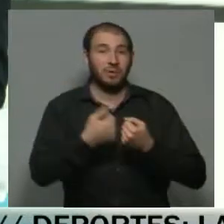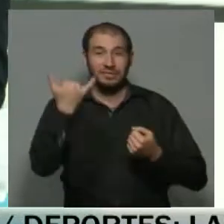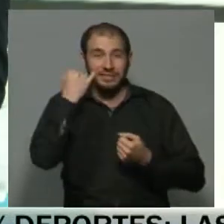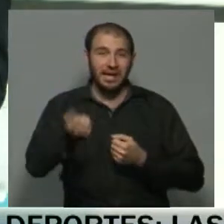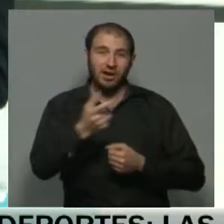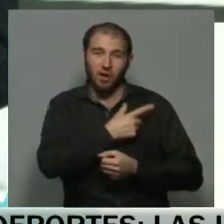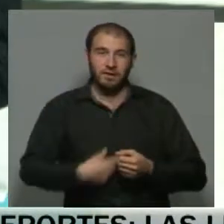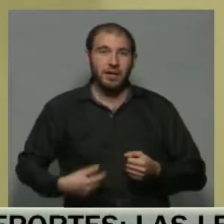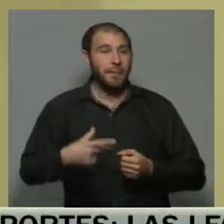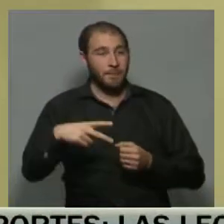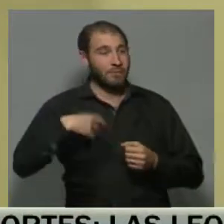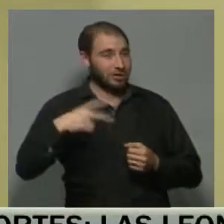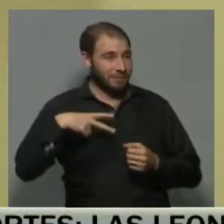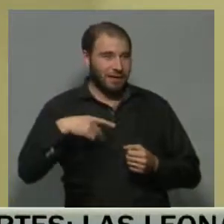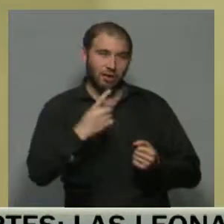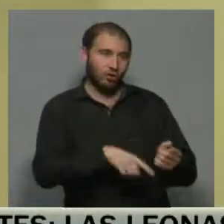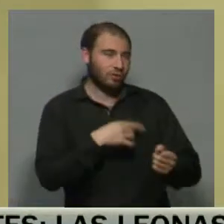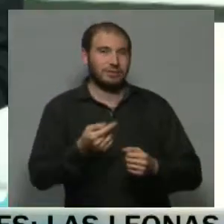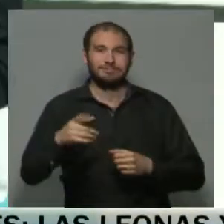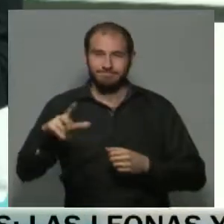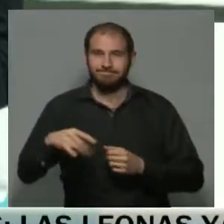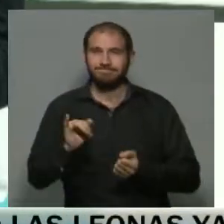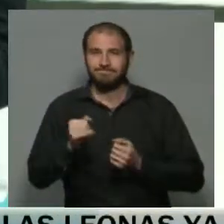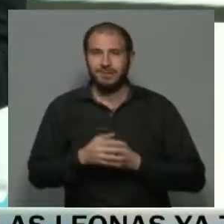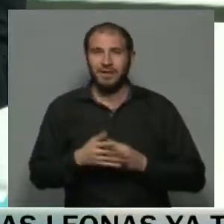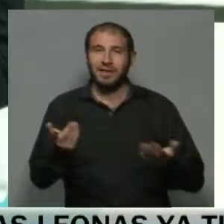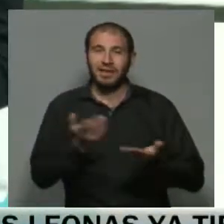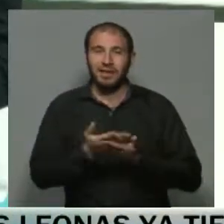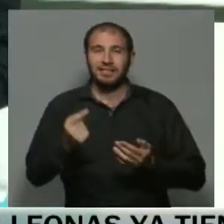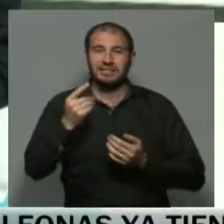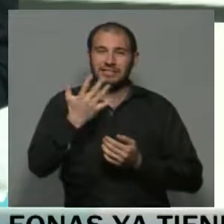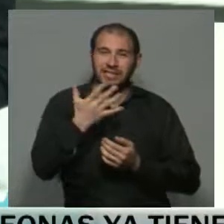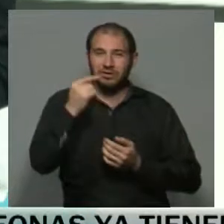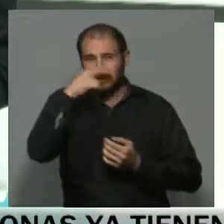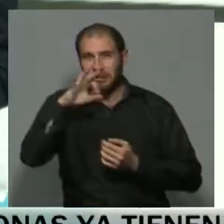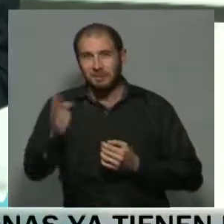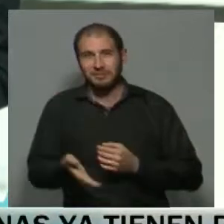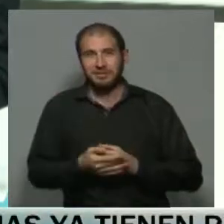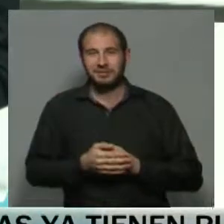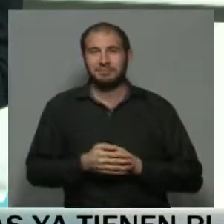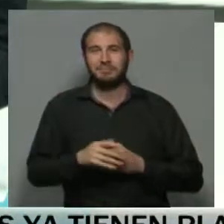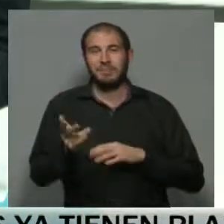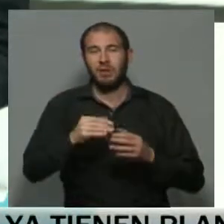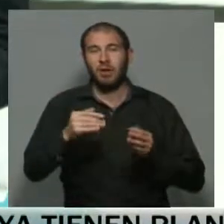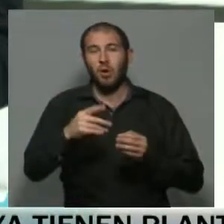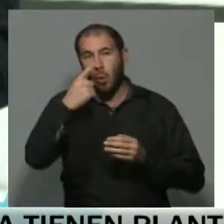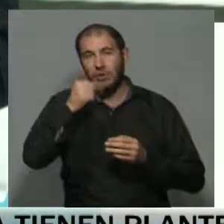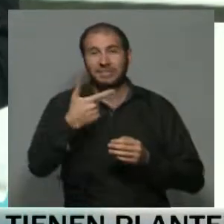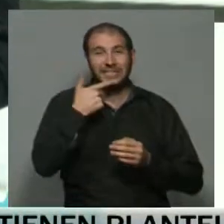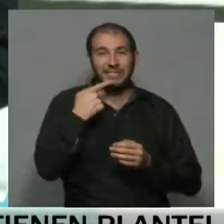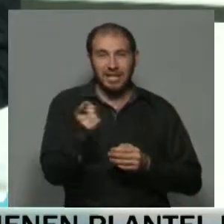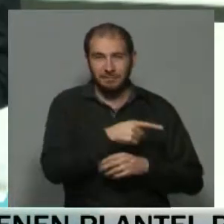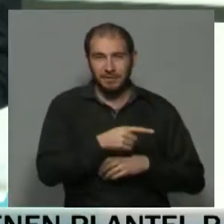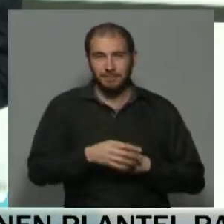con el gobierno. Sí, las prepagas nos tienen acostumbrados. Nos tienen acostumbrados. Normalmente es entre el 5 y el 7% aproximadamente. El último fue en septiembre,